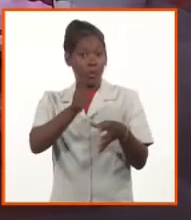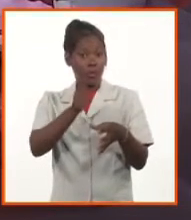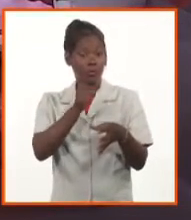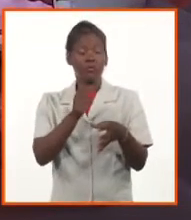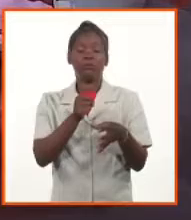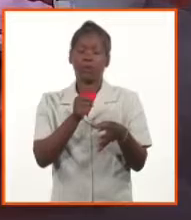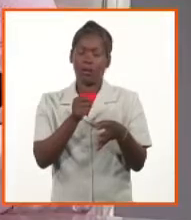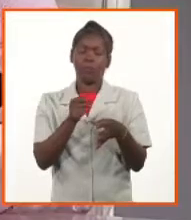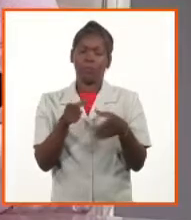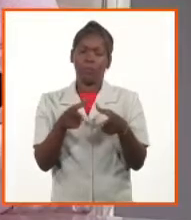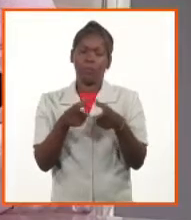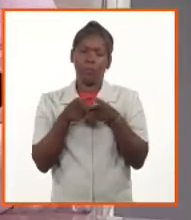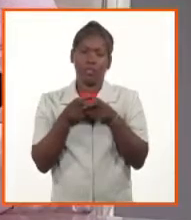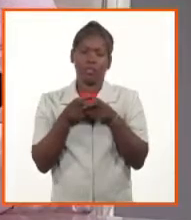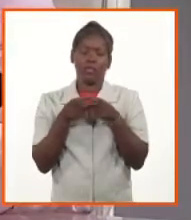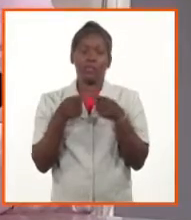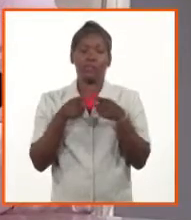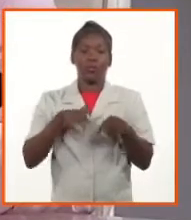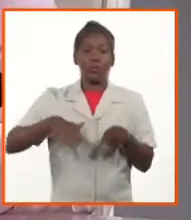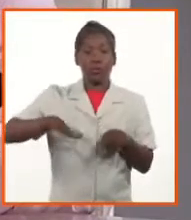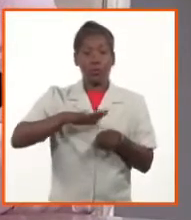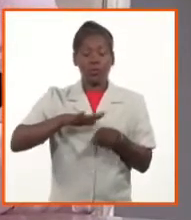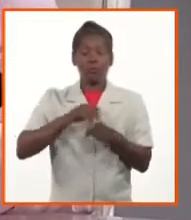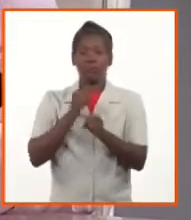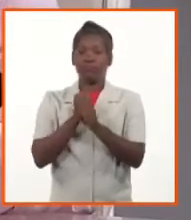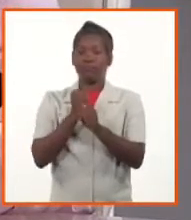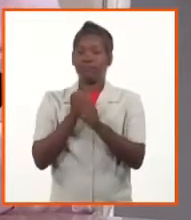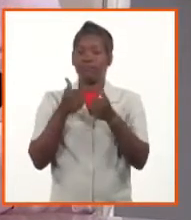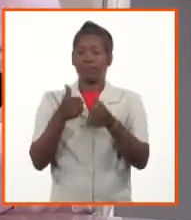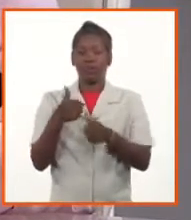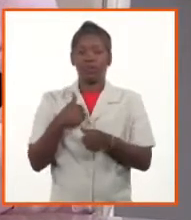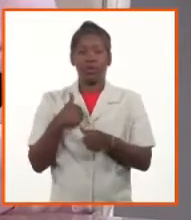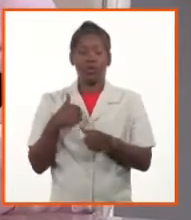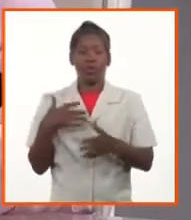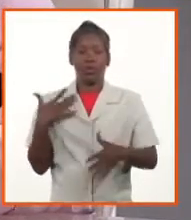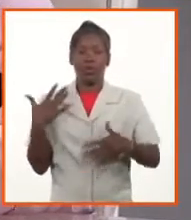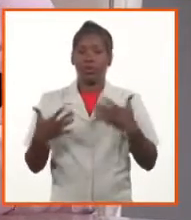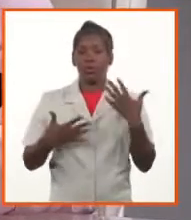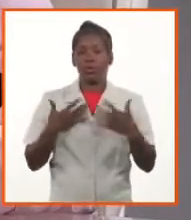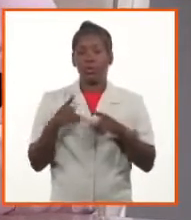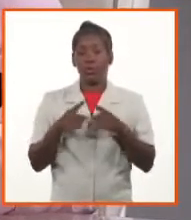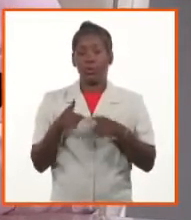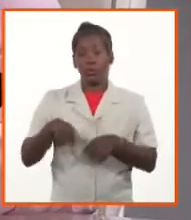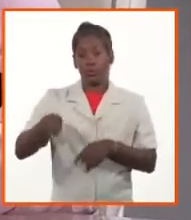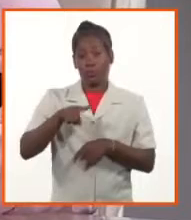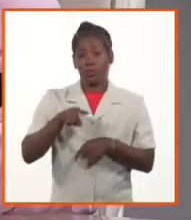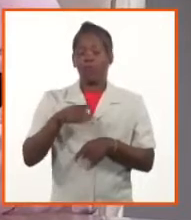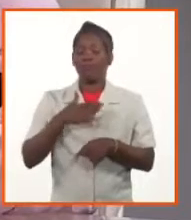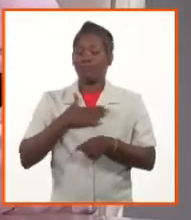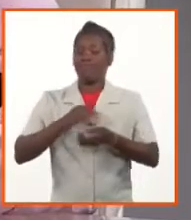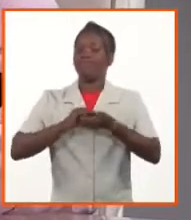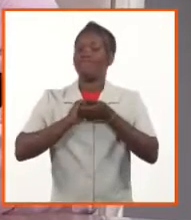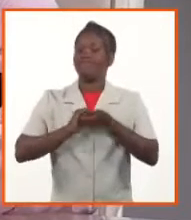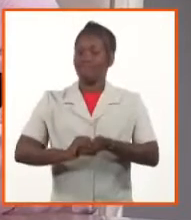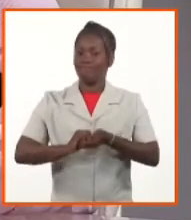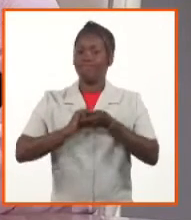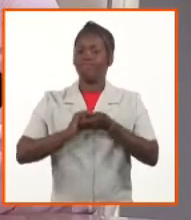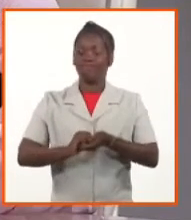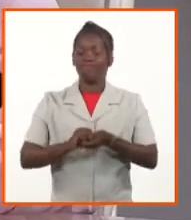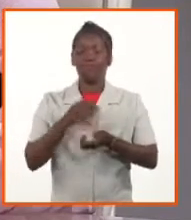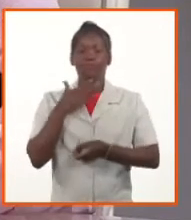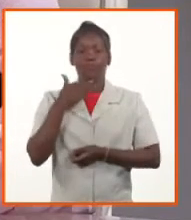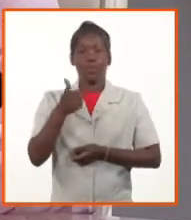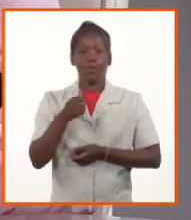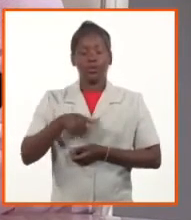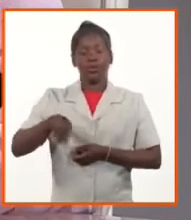el cual, del cual estoy muy, muy orgullosa de tener, porque son además amigos. Lasherse también es eso, una gran